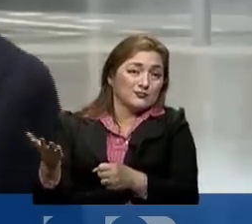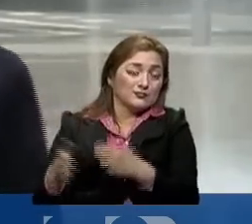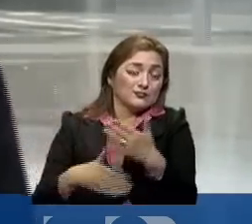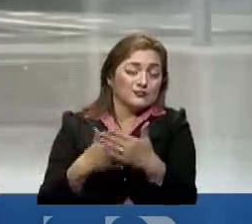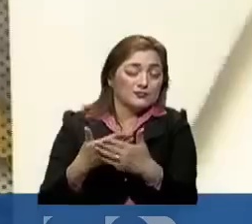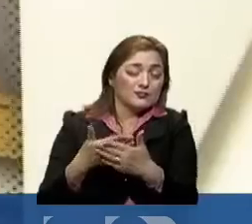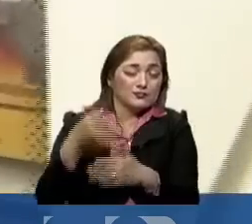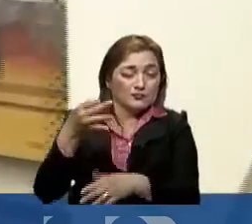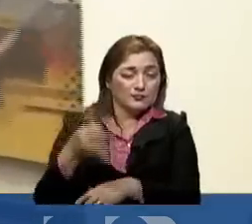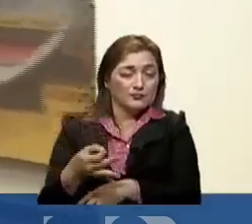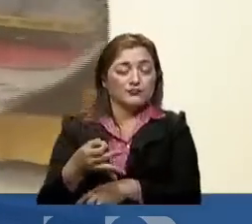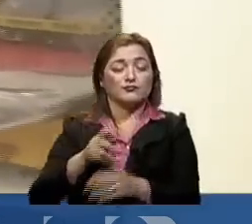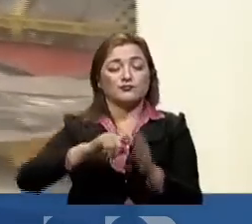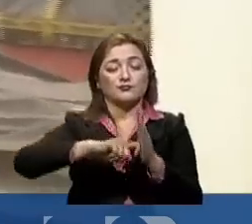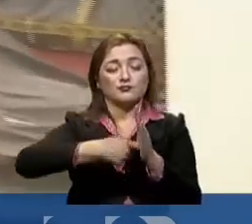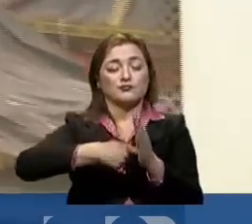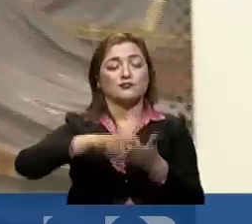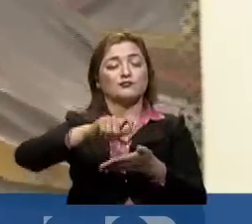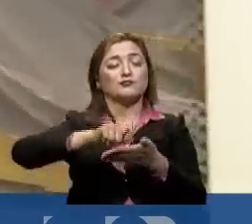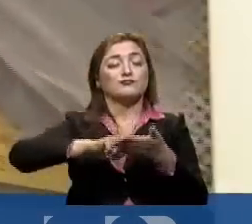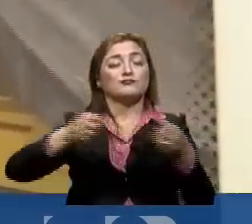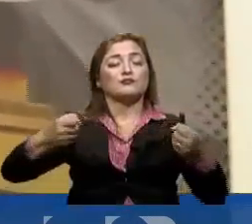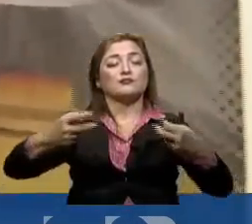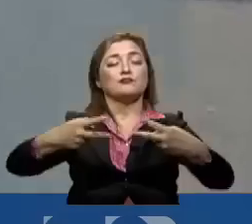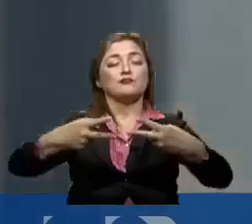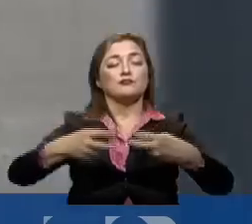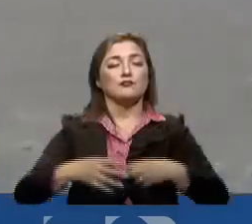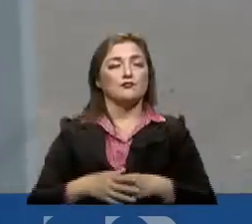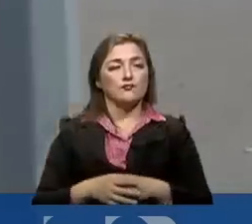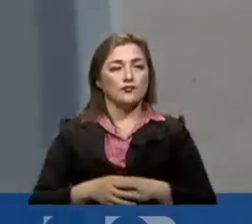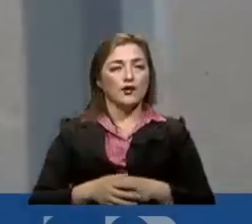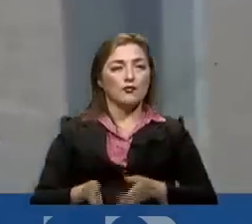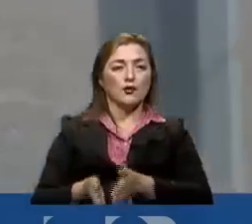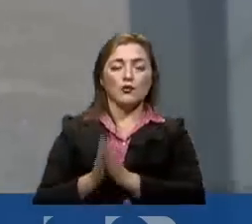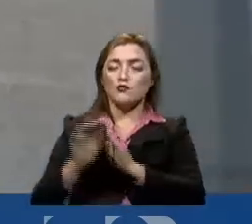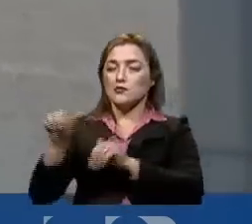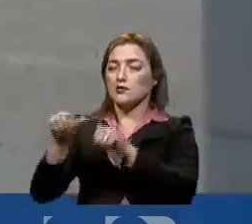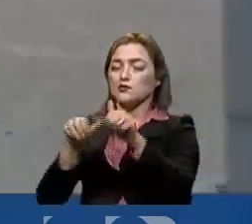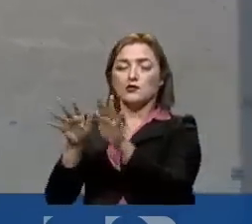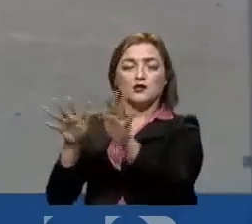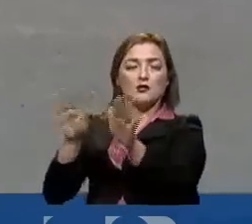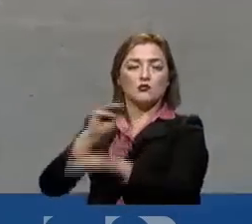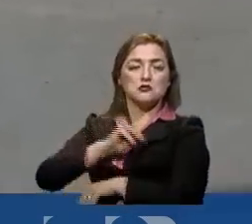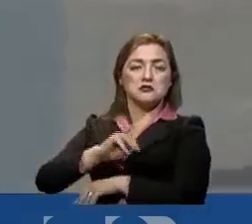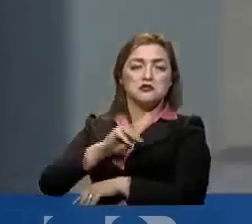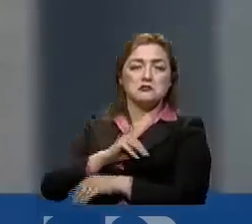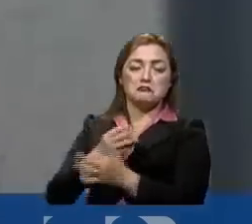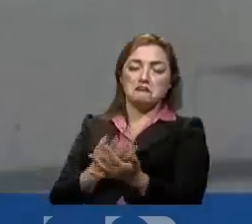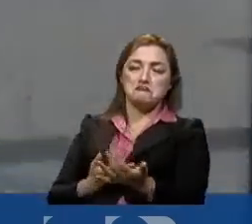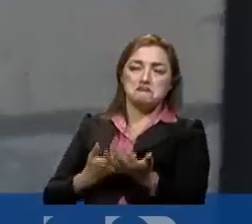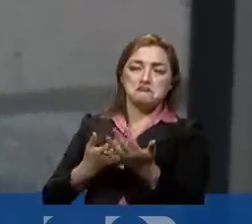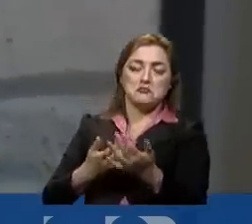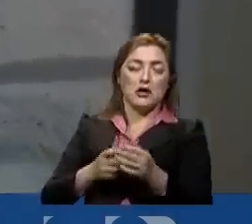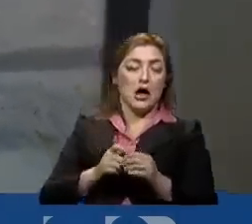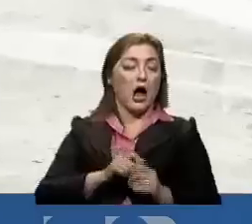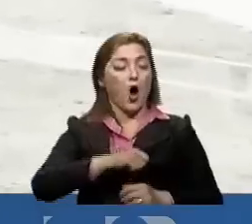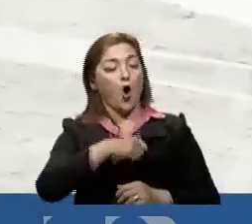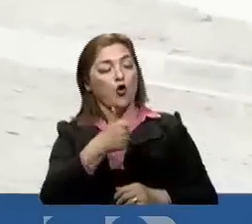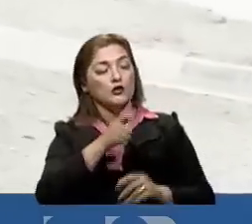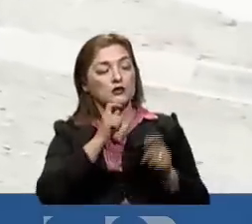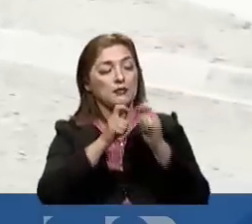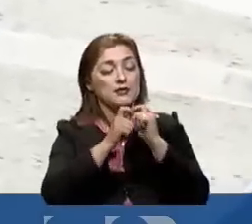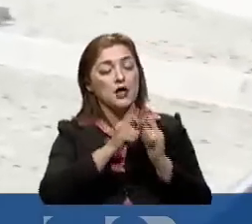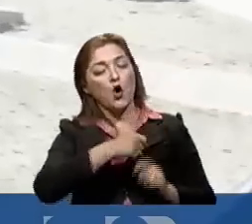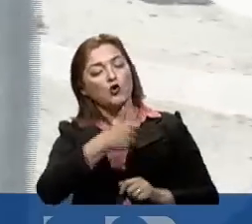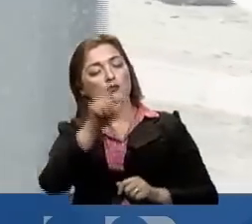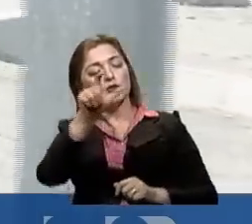todas las acciones al respecto. Solicitamos una entrevista con el administrador general del municipio, sin embargo nos informó que es otra persona quien